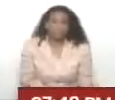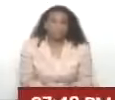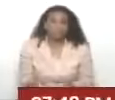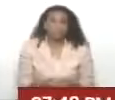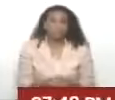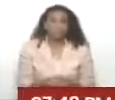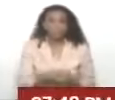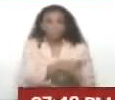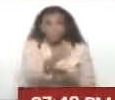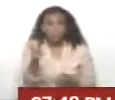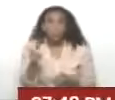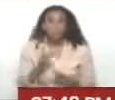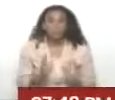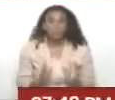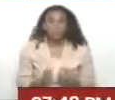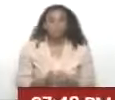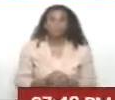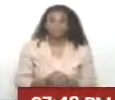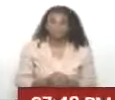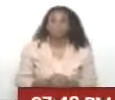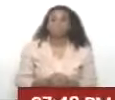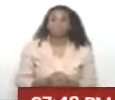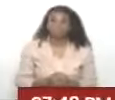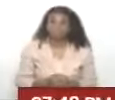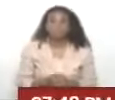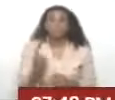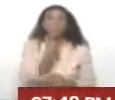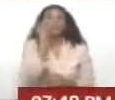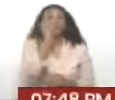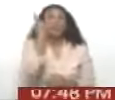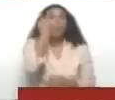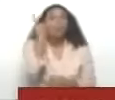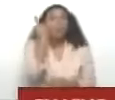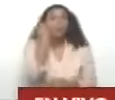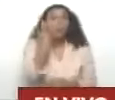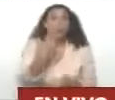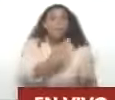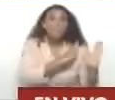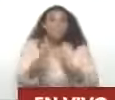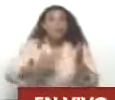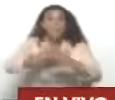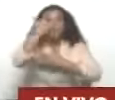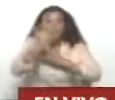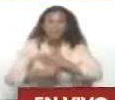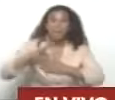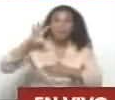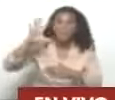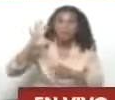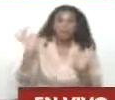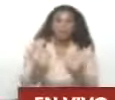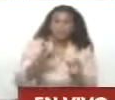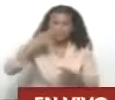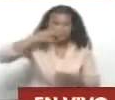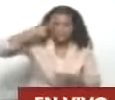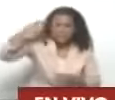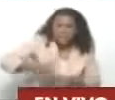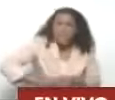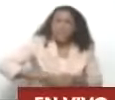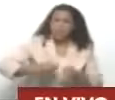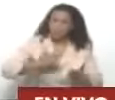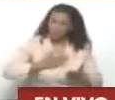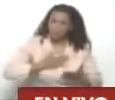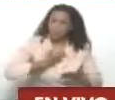tienen proyecto? No tienen proyecto. Aquí los únicos que tenemos un proyecto de país serio,